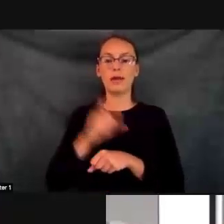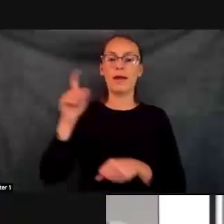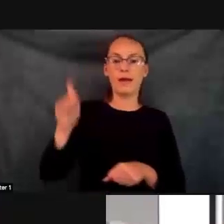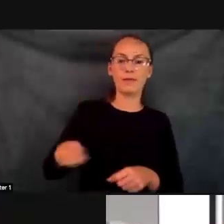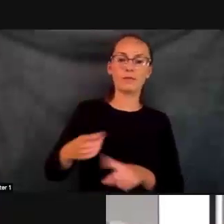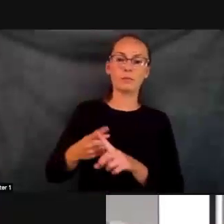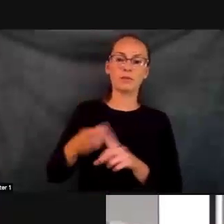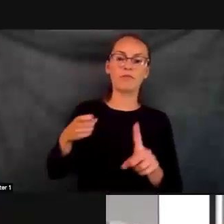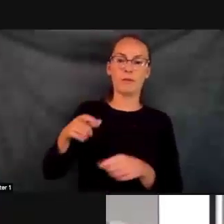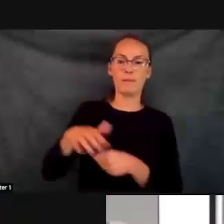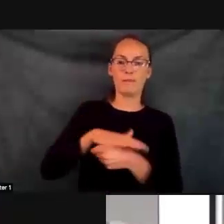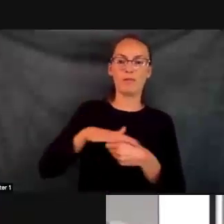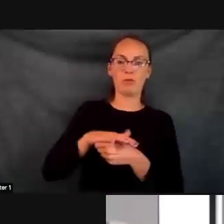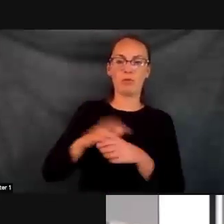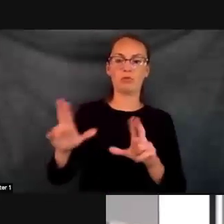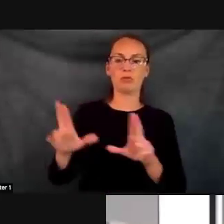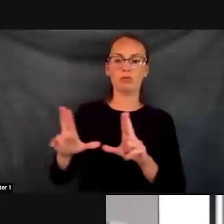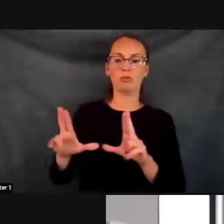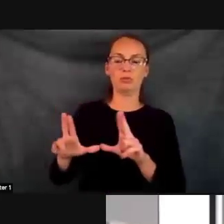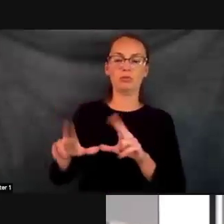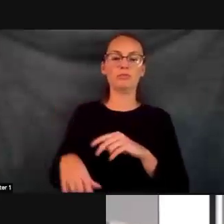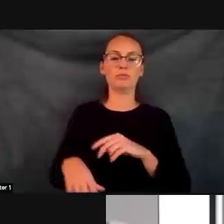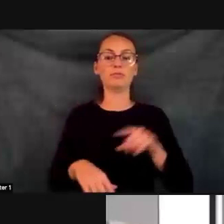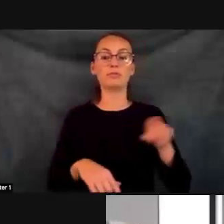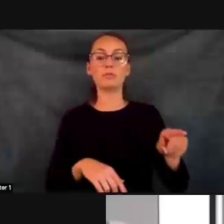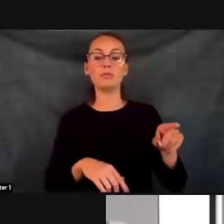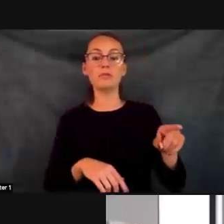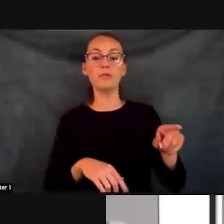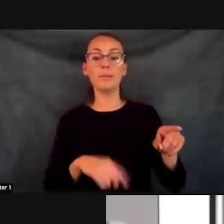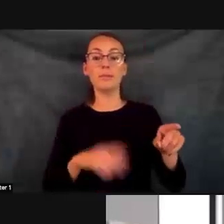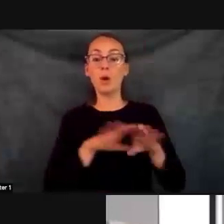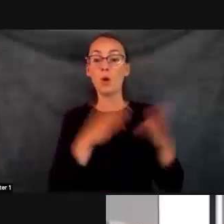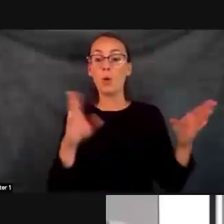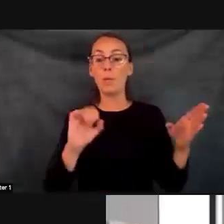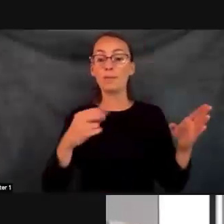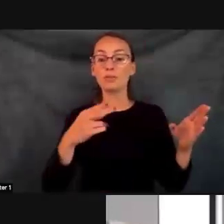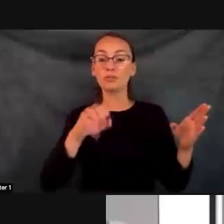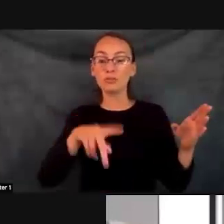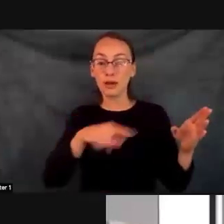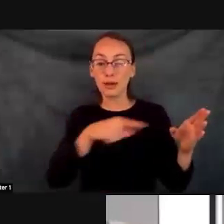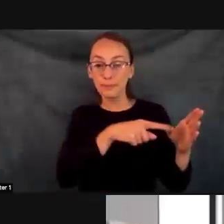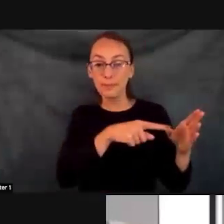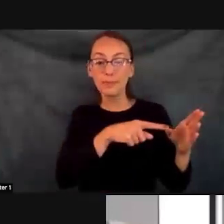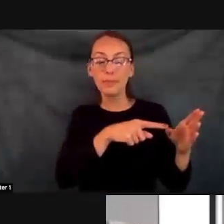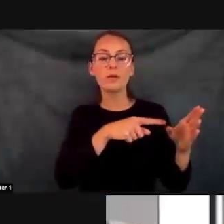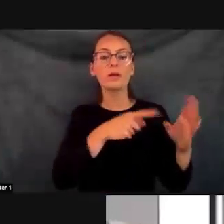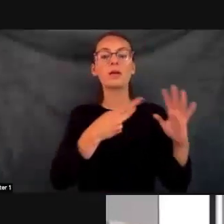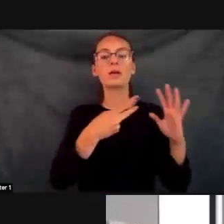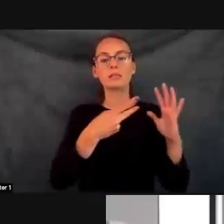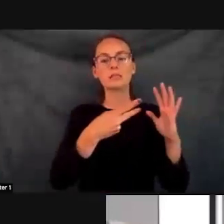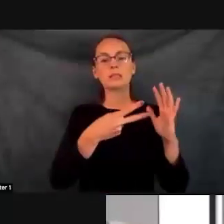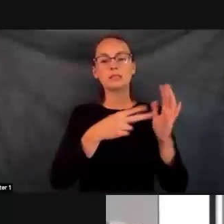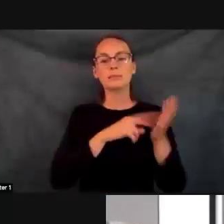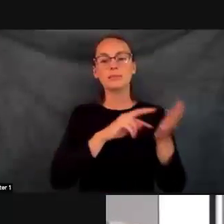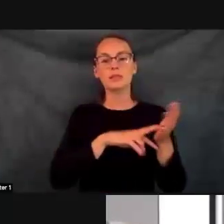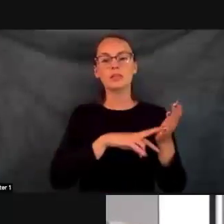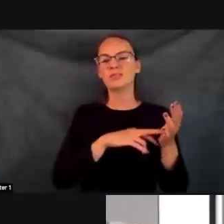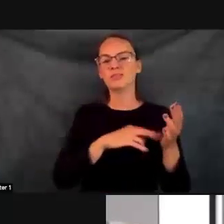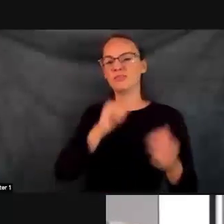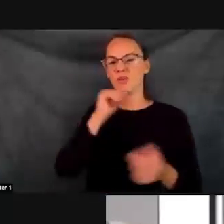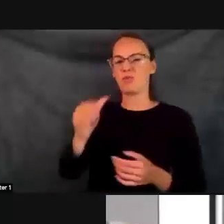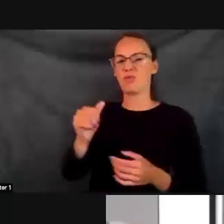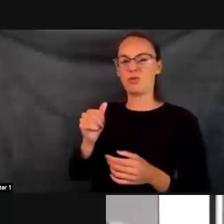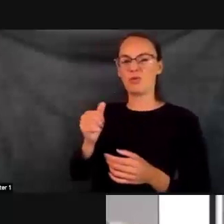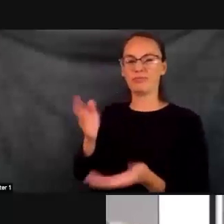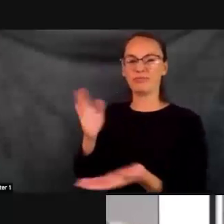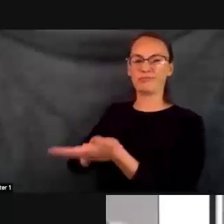del sindicato local. Pero los contratistas abiertos típicamente no solicitan los